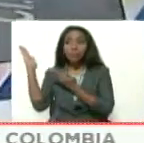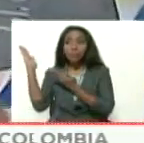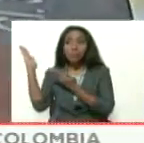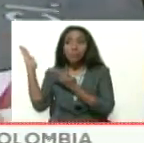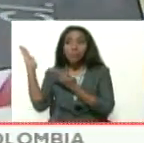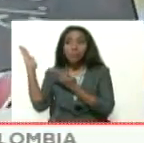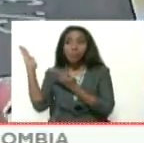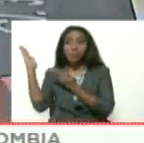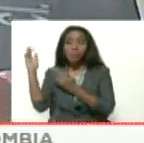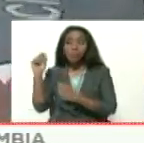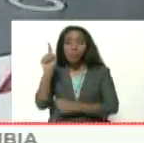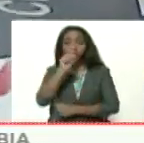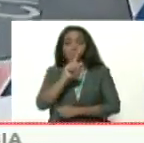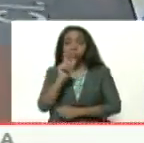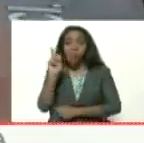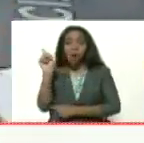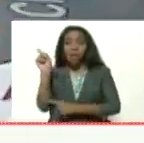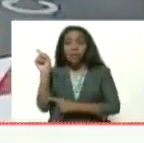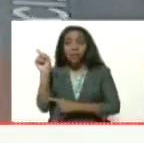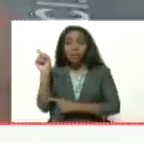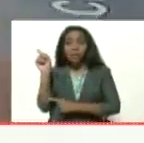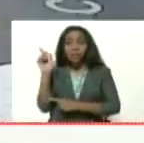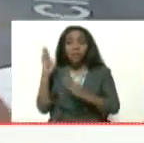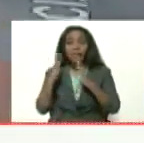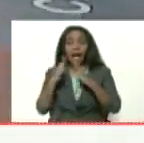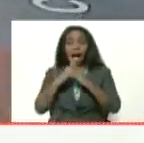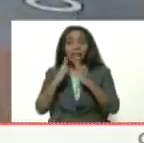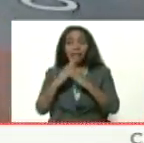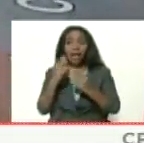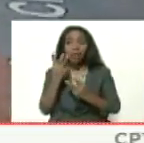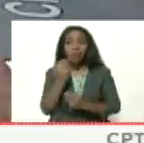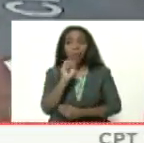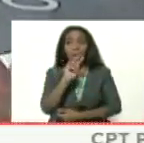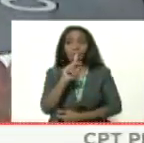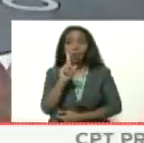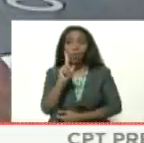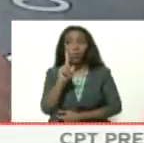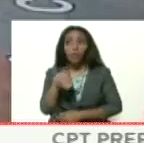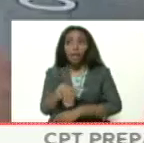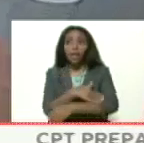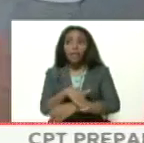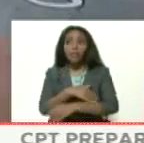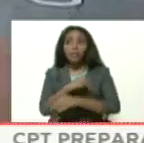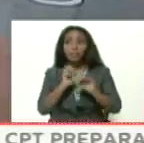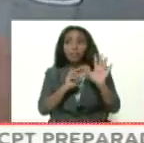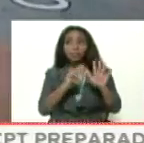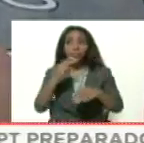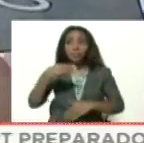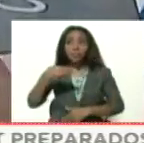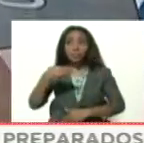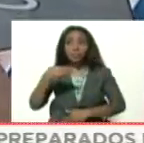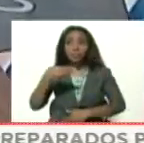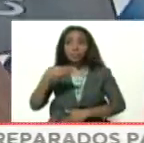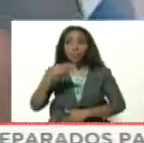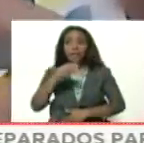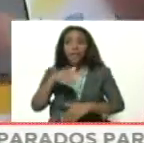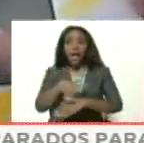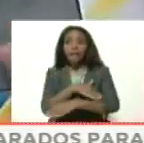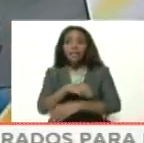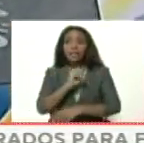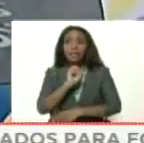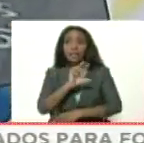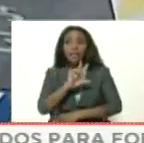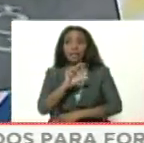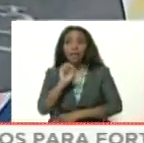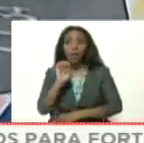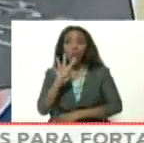Esta, que está aquí, es la casa número 21 de la carretera 7H, calle 34, casa